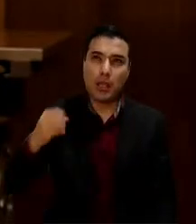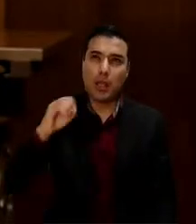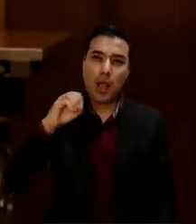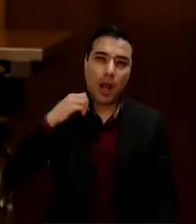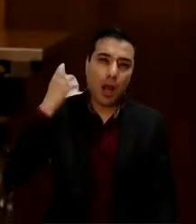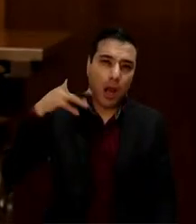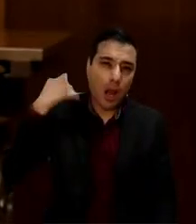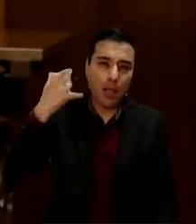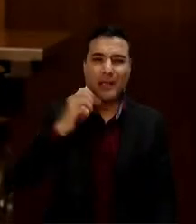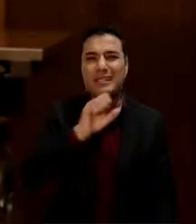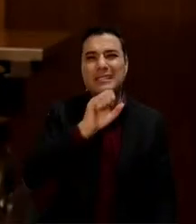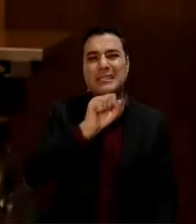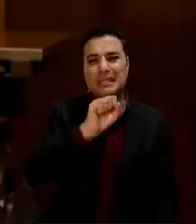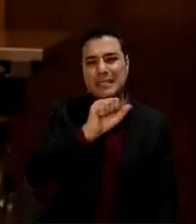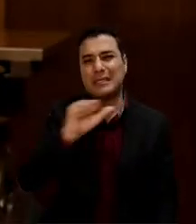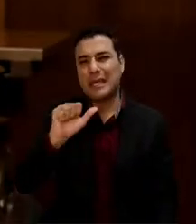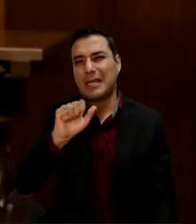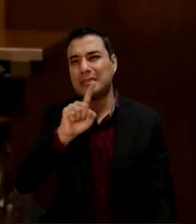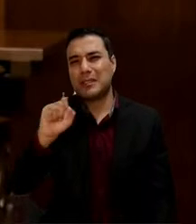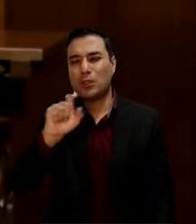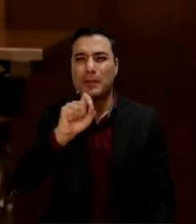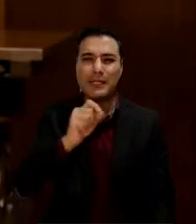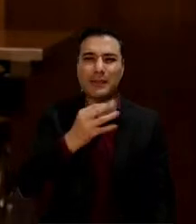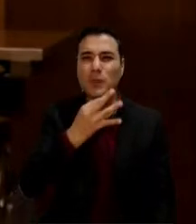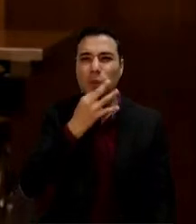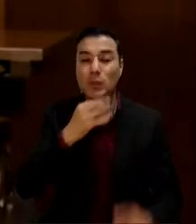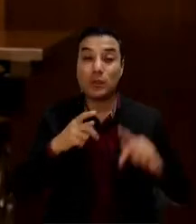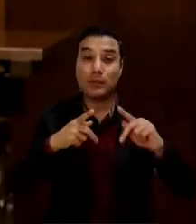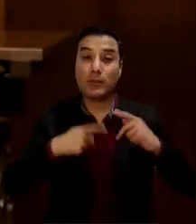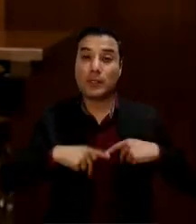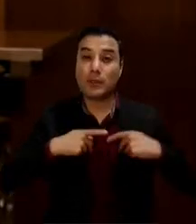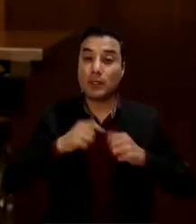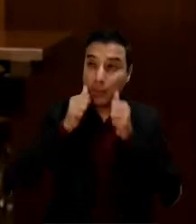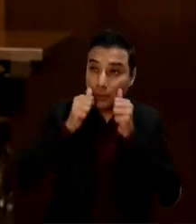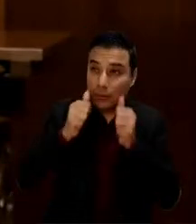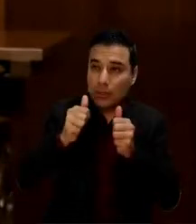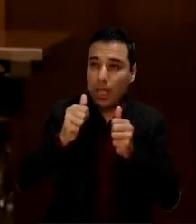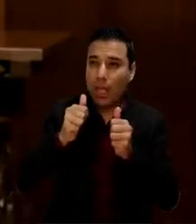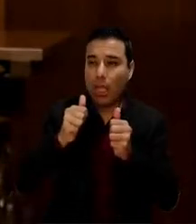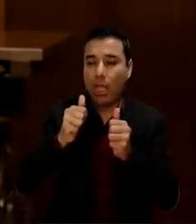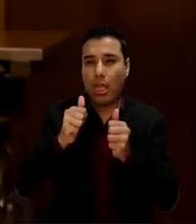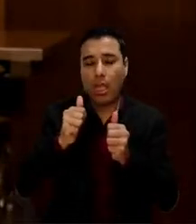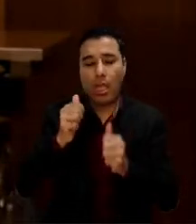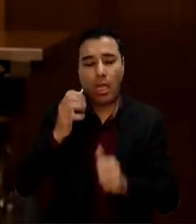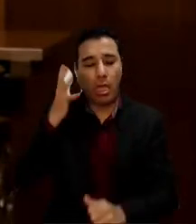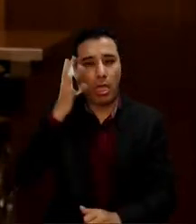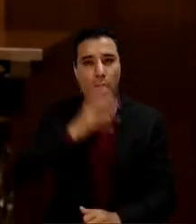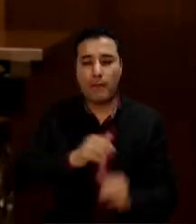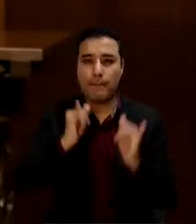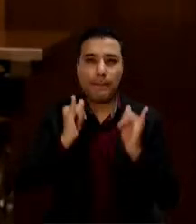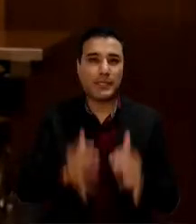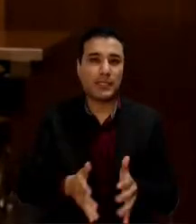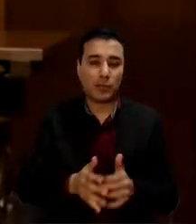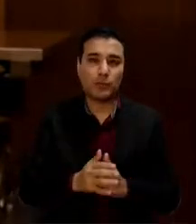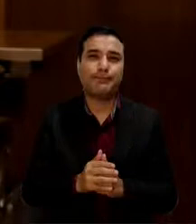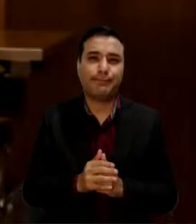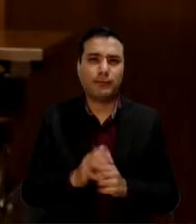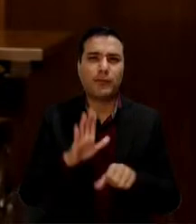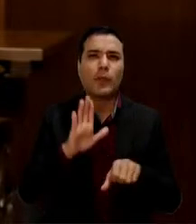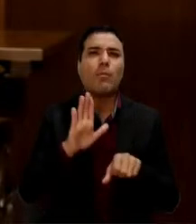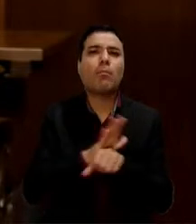desarrolladas, puesto que en la mayoría de las ocasiones los informes anuales enaltecen el trabajo